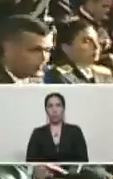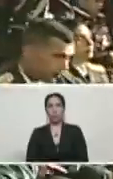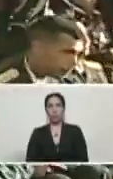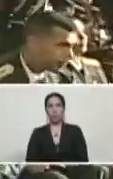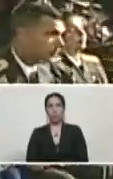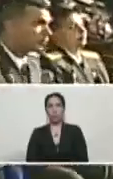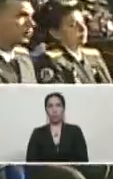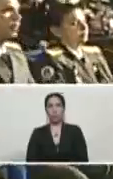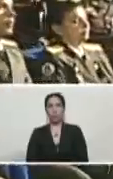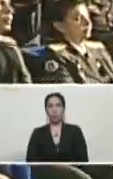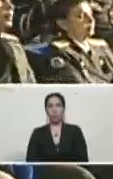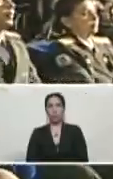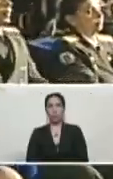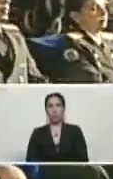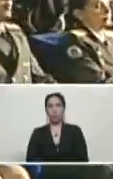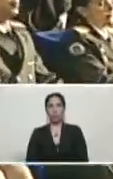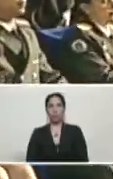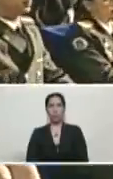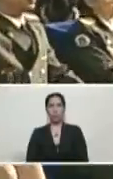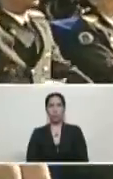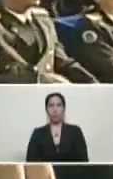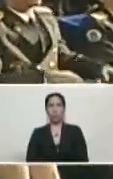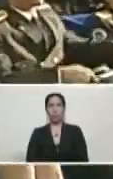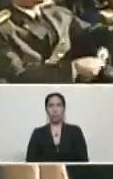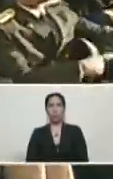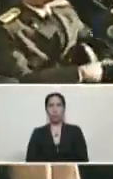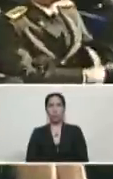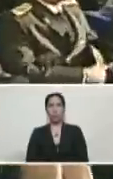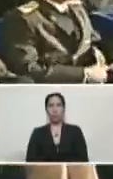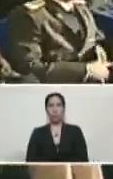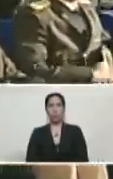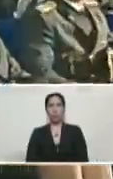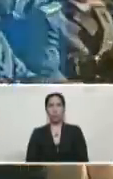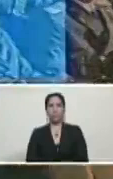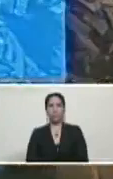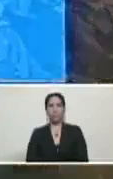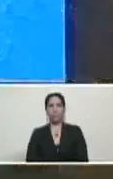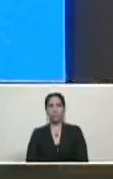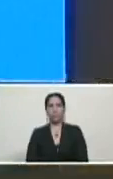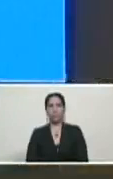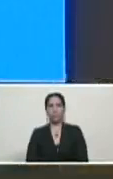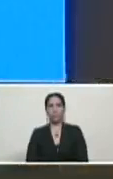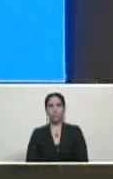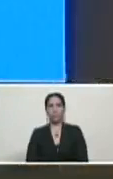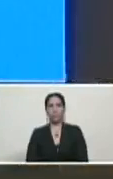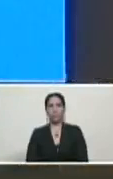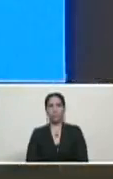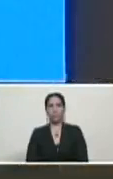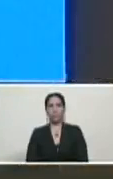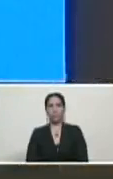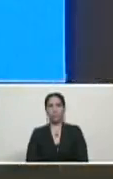Por fortuna, se ha visto a pueblos libres vencer a imperios poderosos.